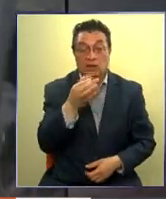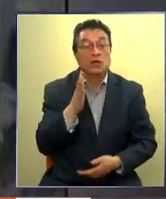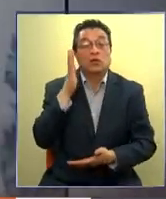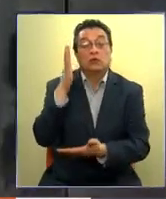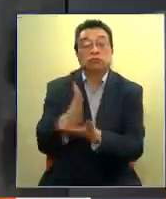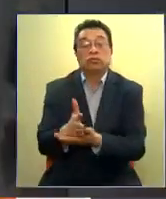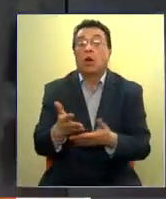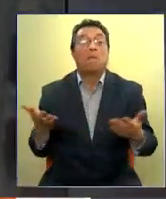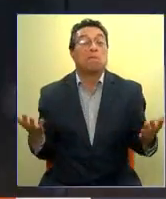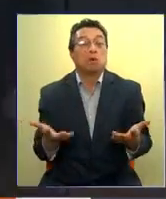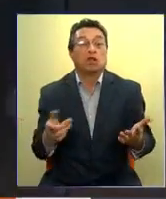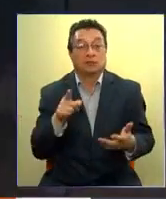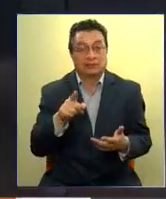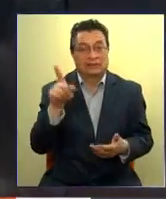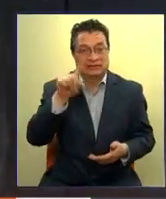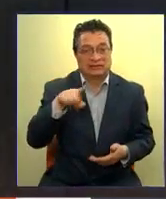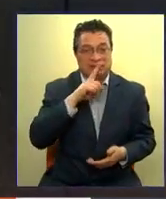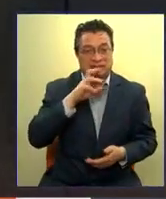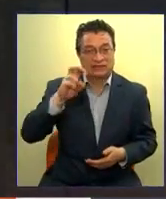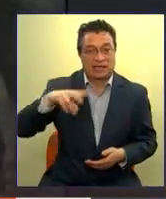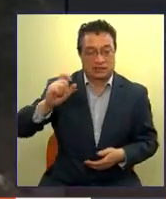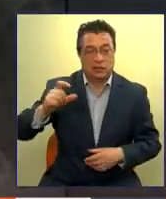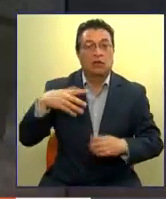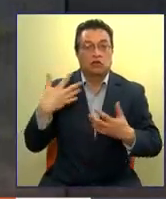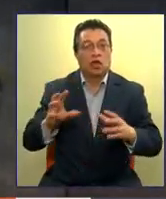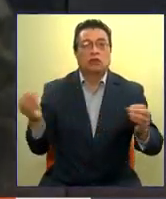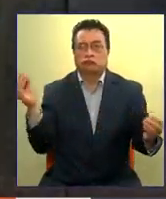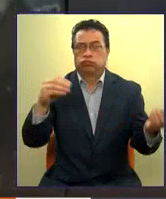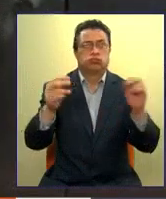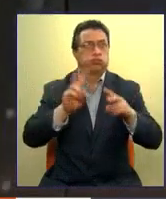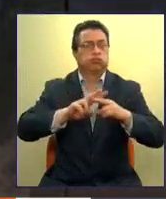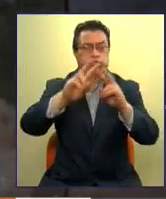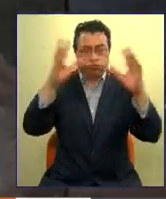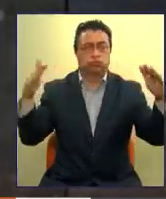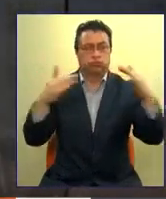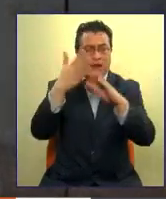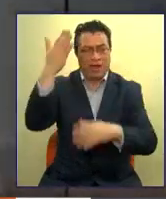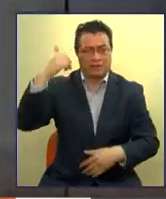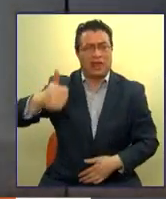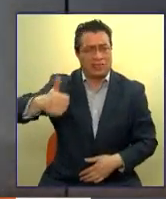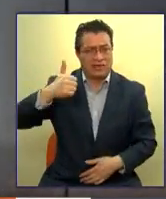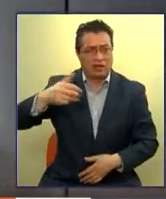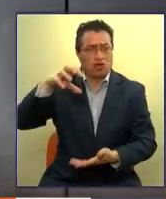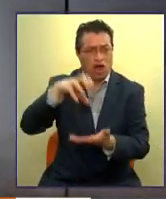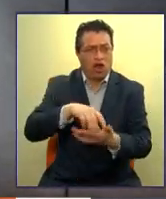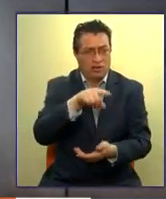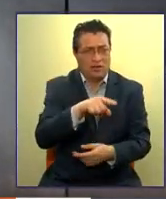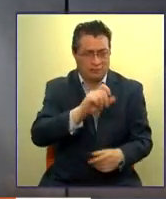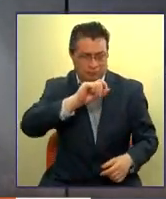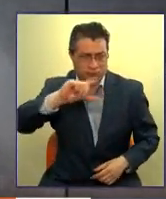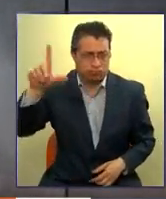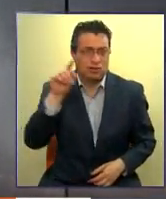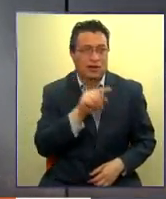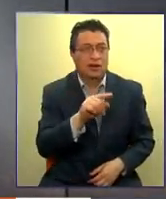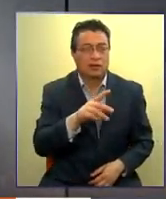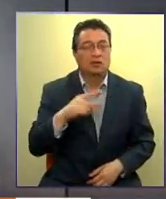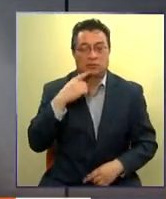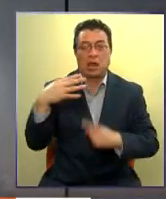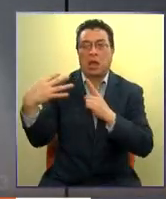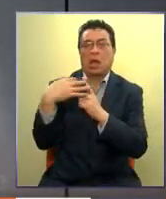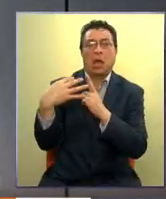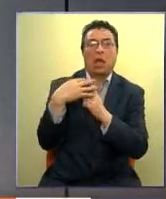justificaría en el hecho que están que gestionó y equipo el actual edificio de la cipol fue director del plantel además se defienden de las críticas